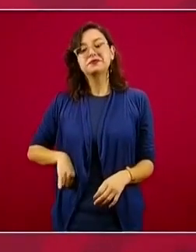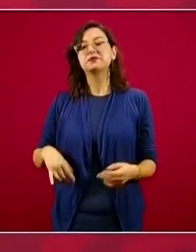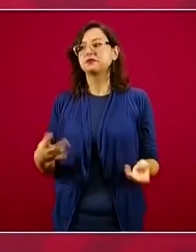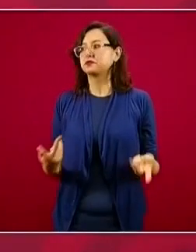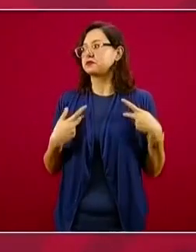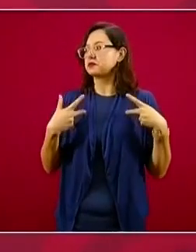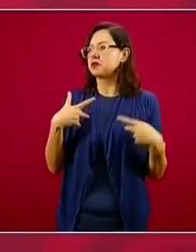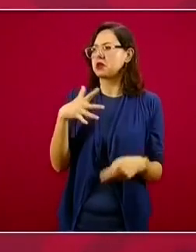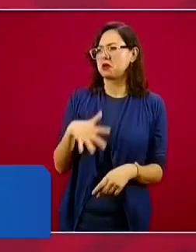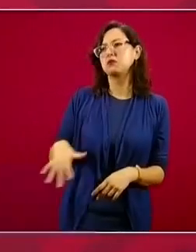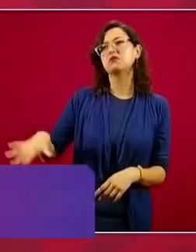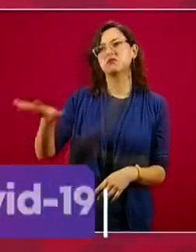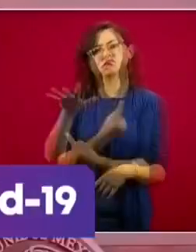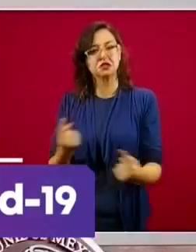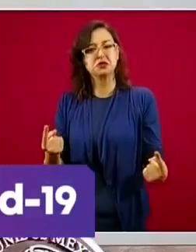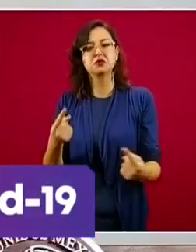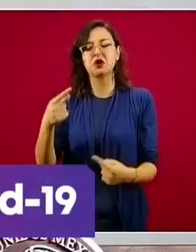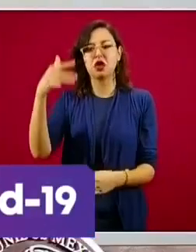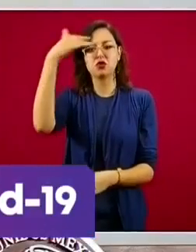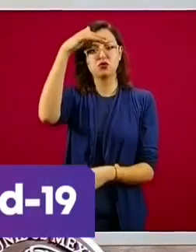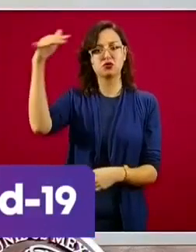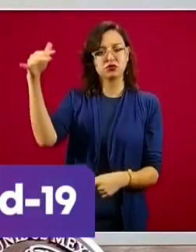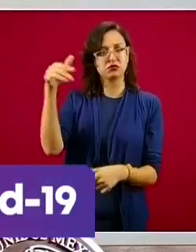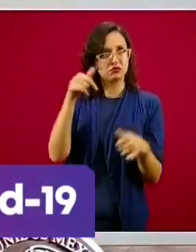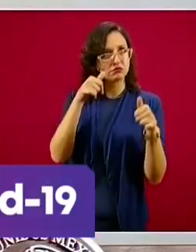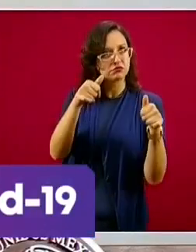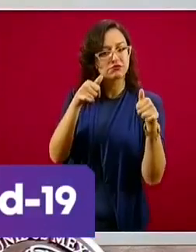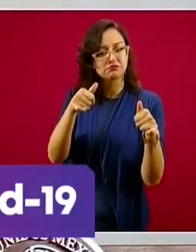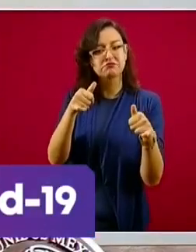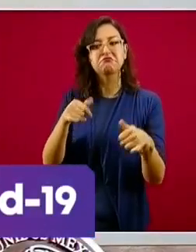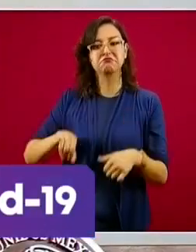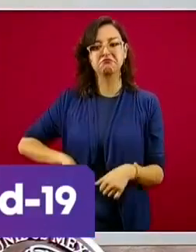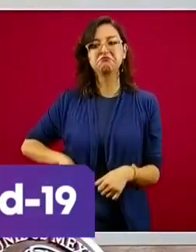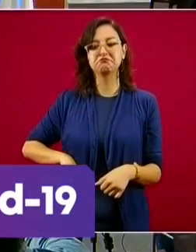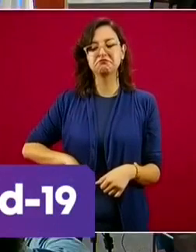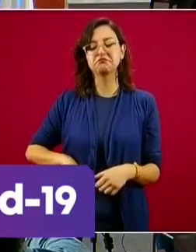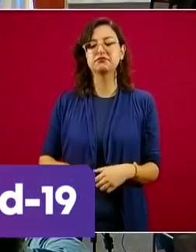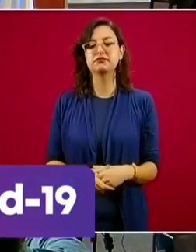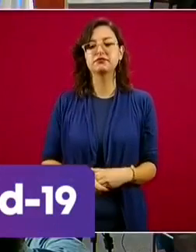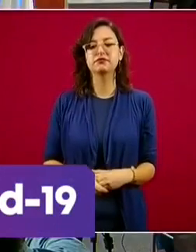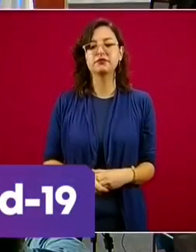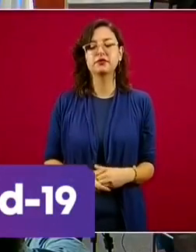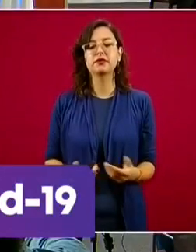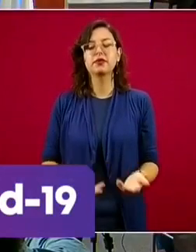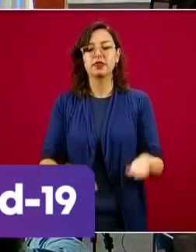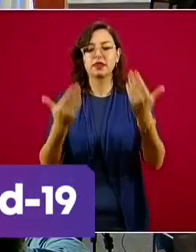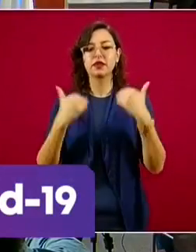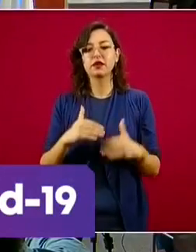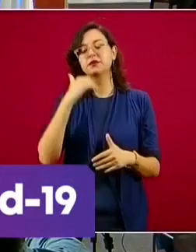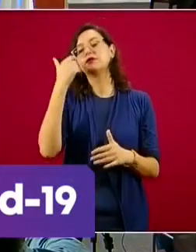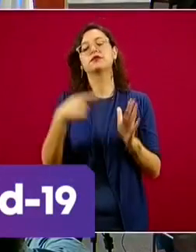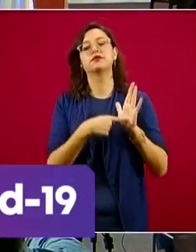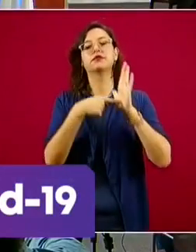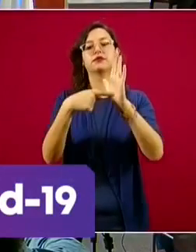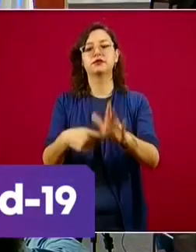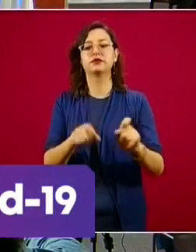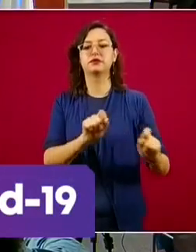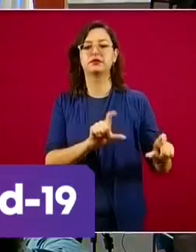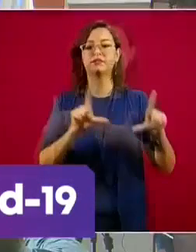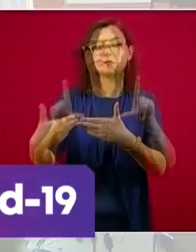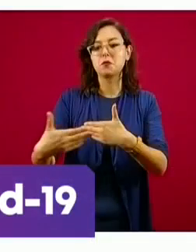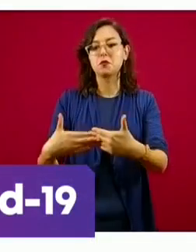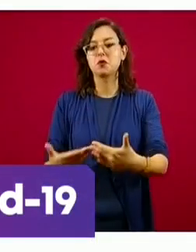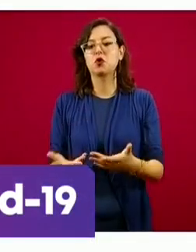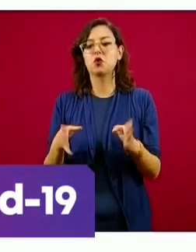esta es la fecha en la que méxico llegará al pico más alto de la pandemia de kobe el subsecretario de prevención y promoción de la salud